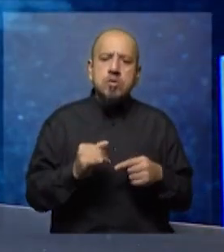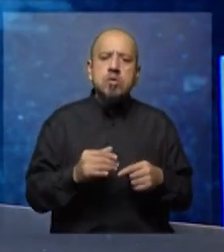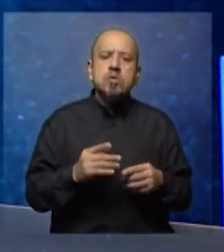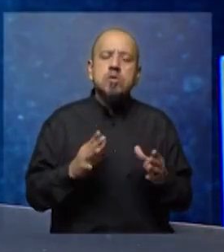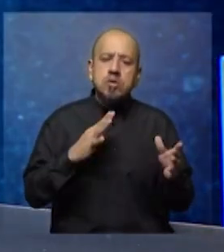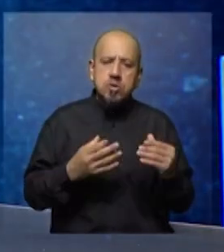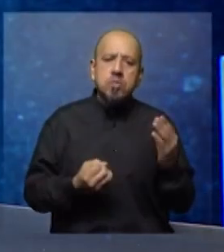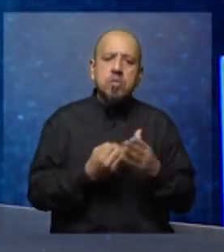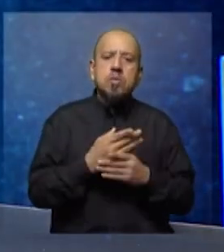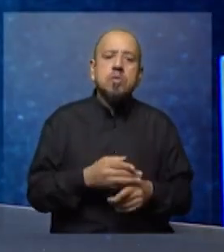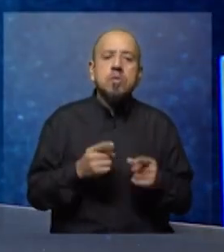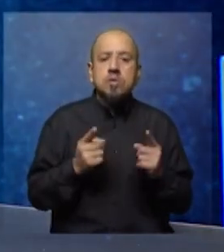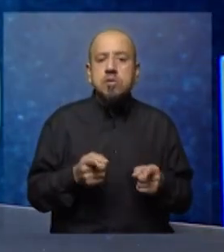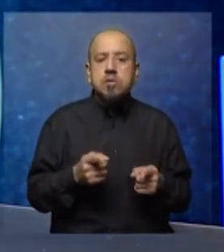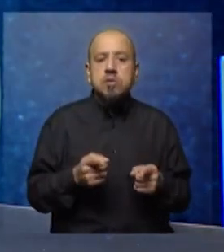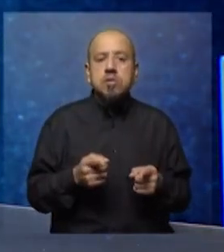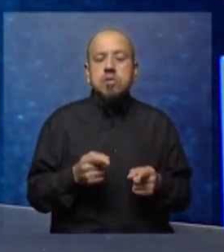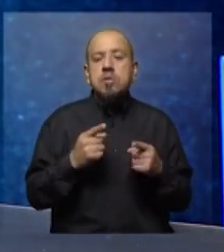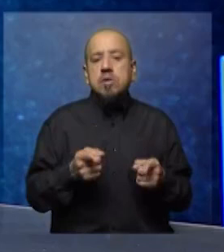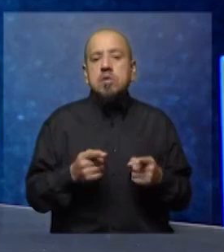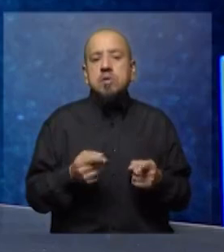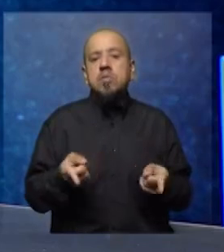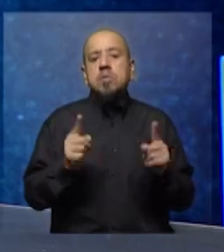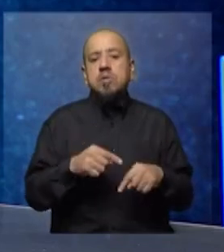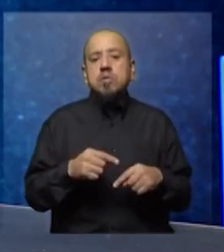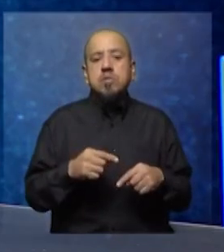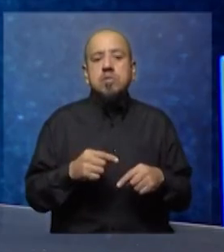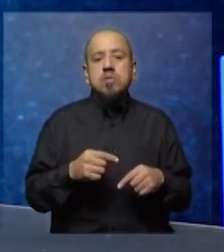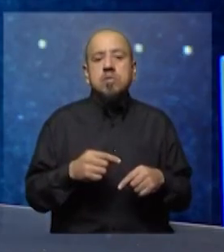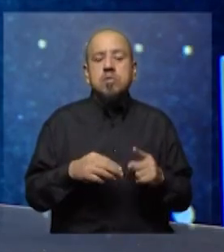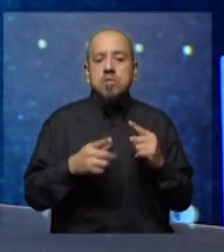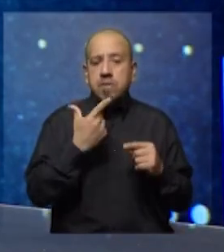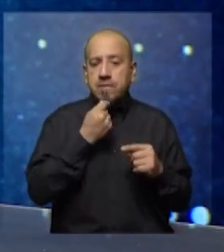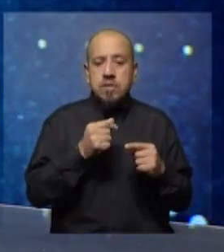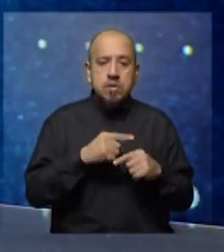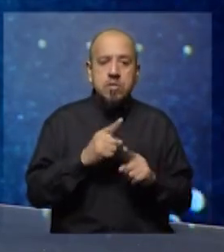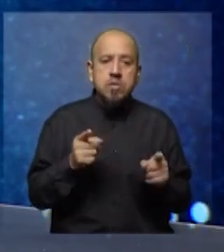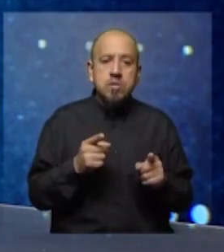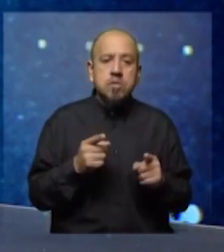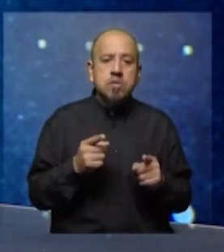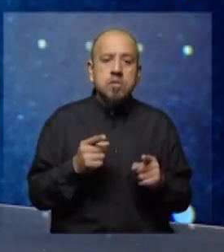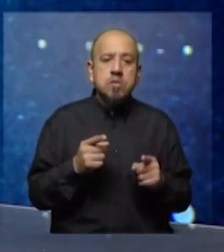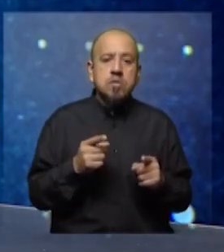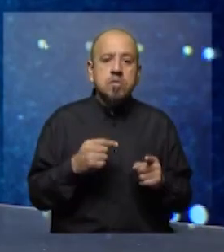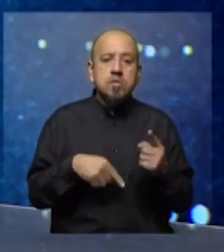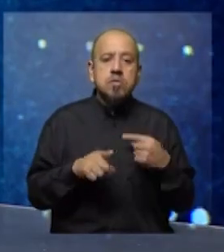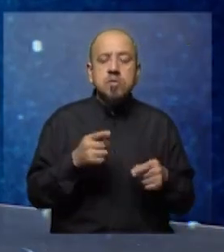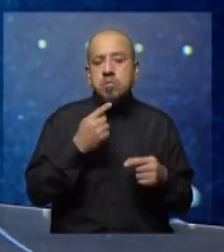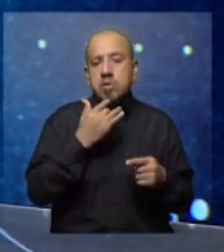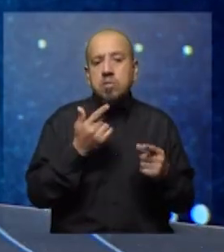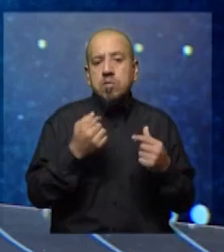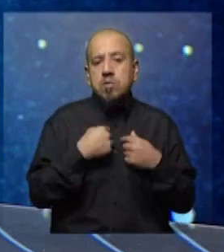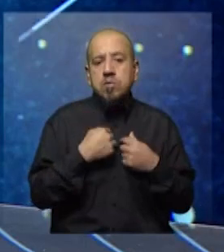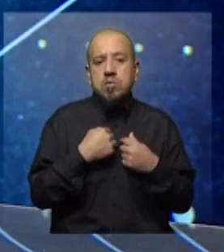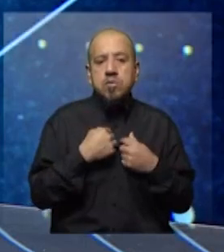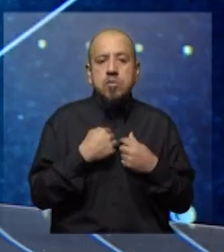intento nuevo y bueno a partir de estas vueltas no nada sencillas este en el caso nuestro en